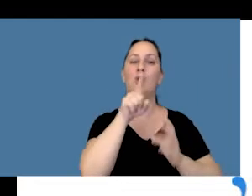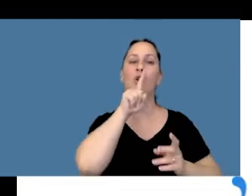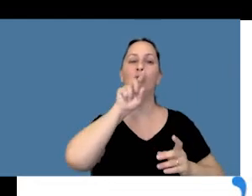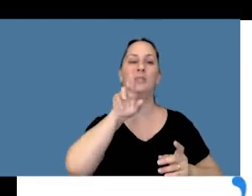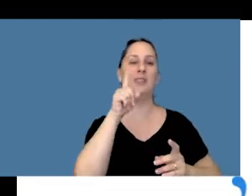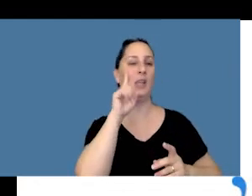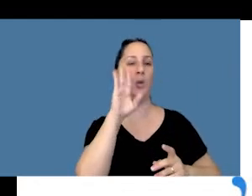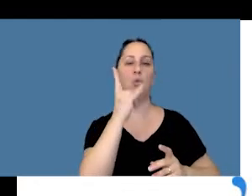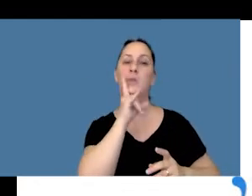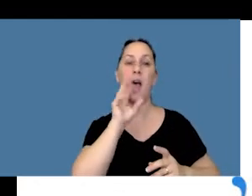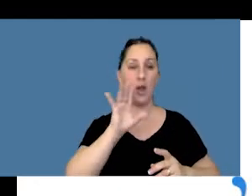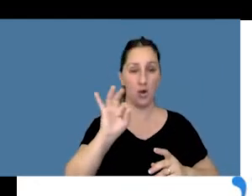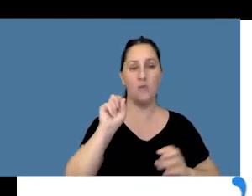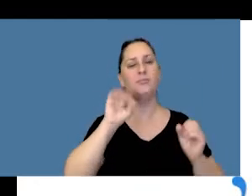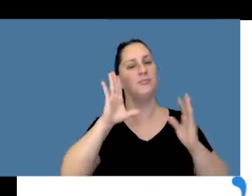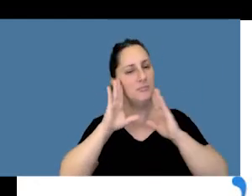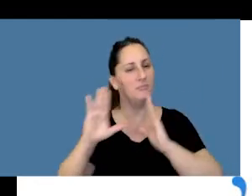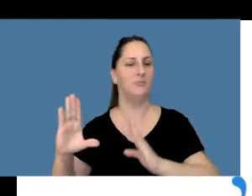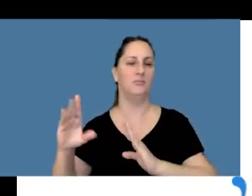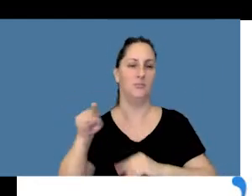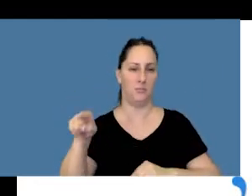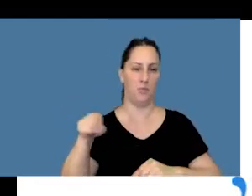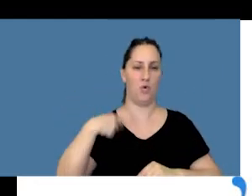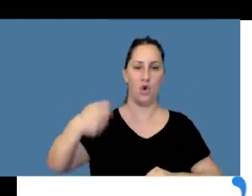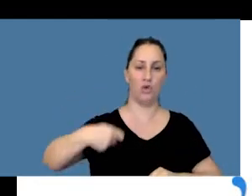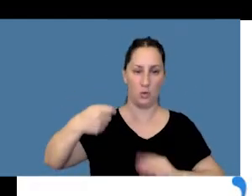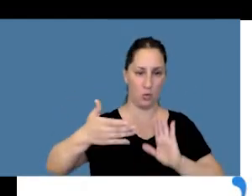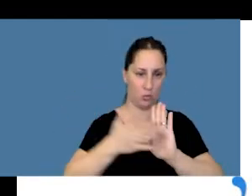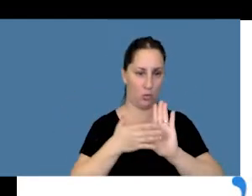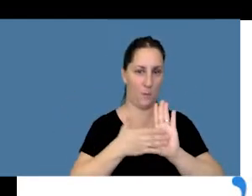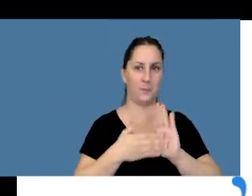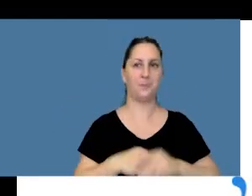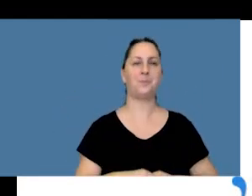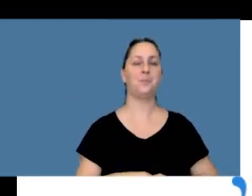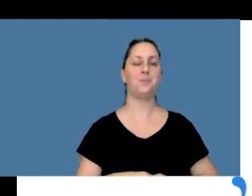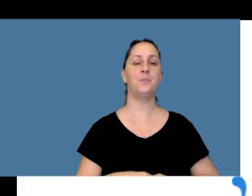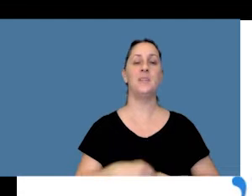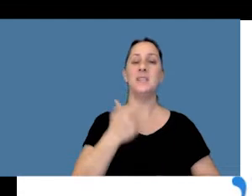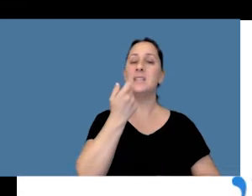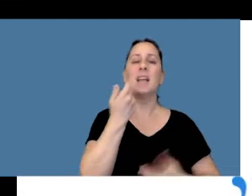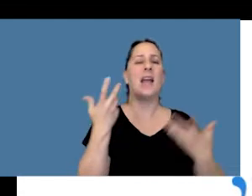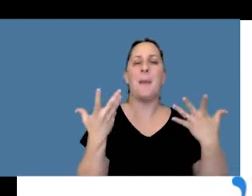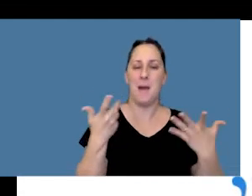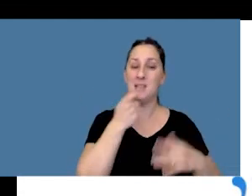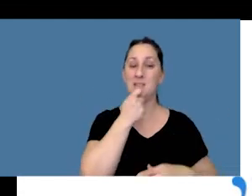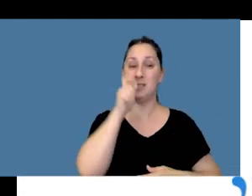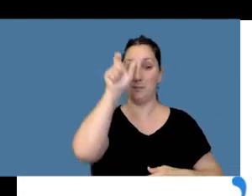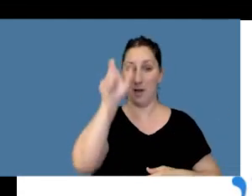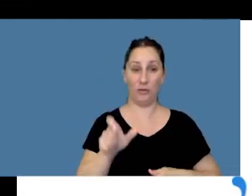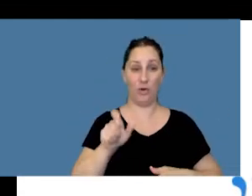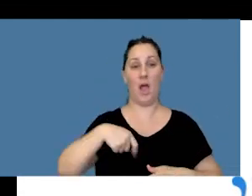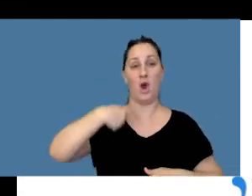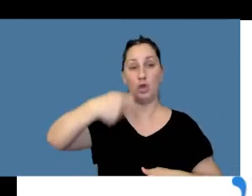nada en todo lo que hace a la parte de monotributo. ¿Qué pasa si el contribuyente cambia, ¿no?,